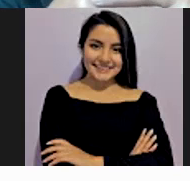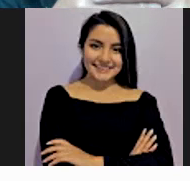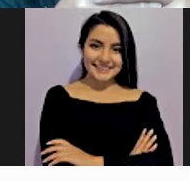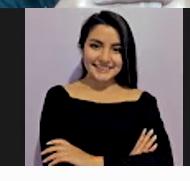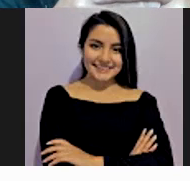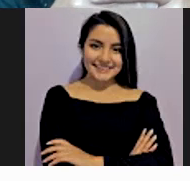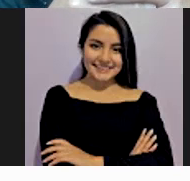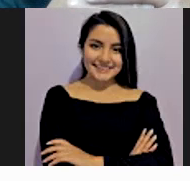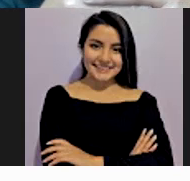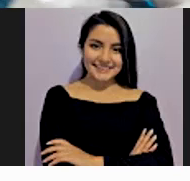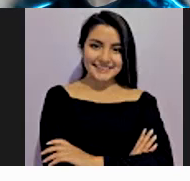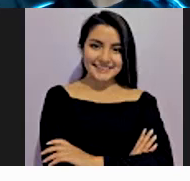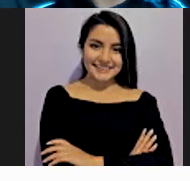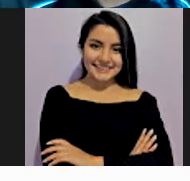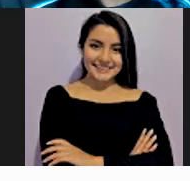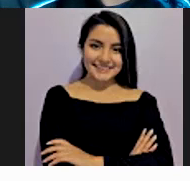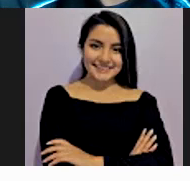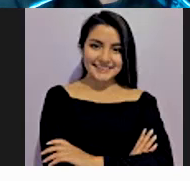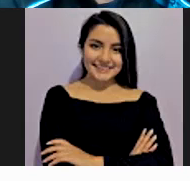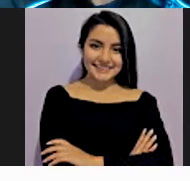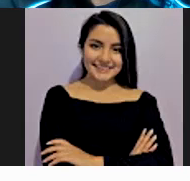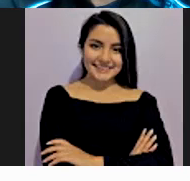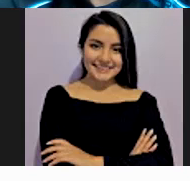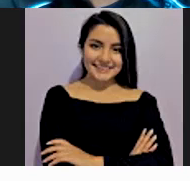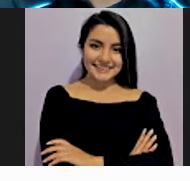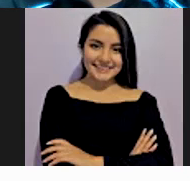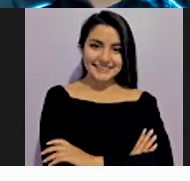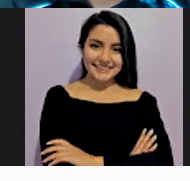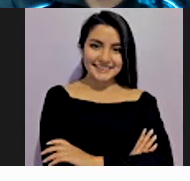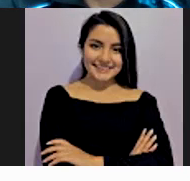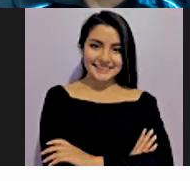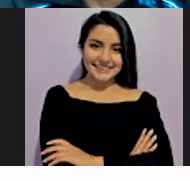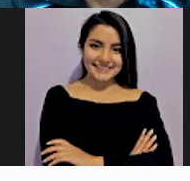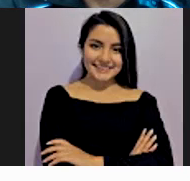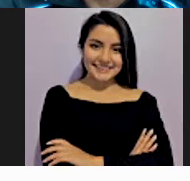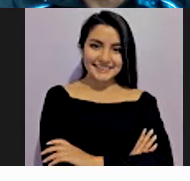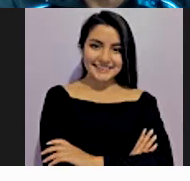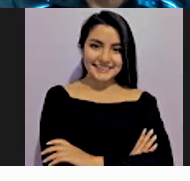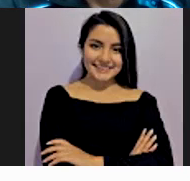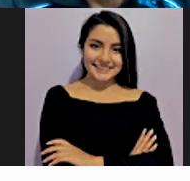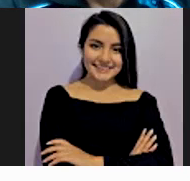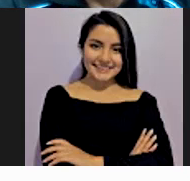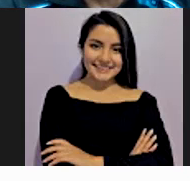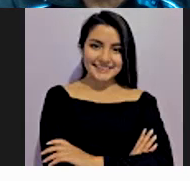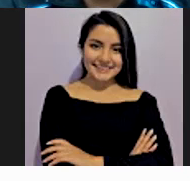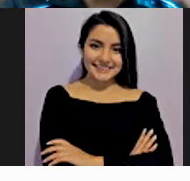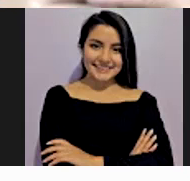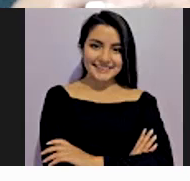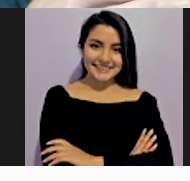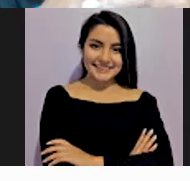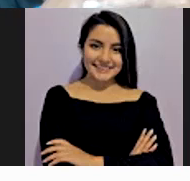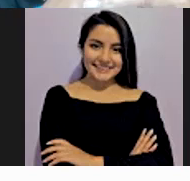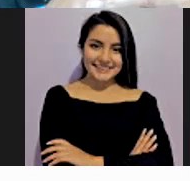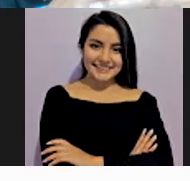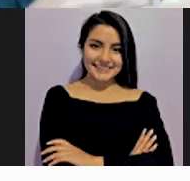desertando muchos chicos y tratamos de que los chicos no se vayan de la universidad. Entonces, ¿qué tenemos que